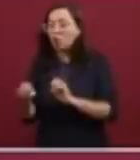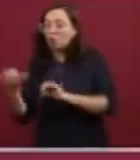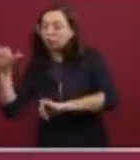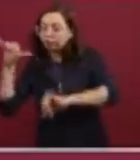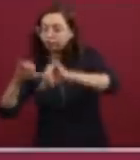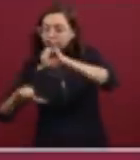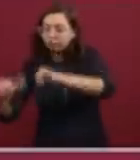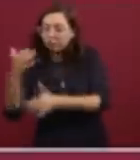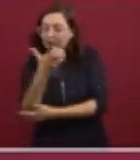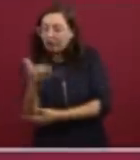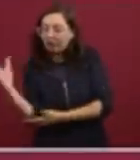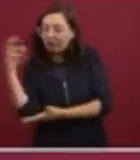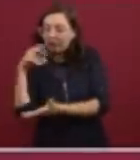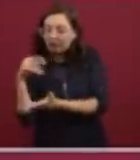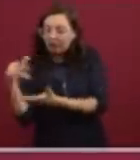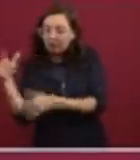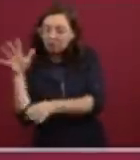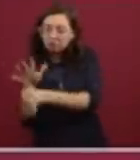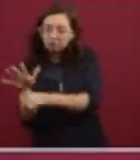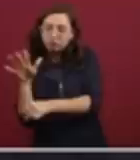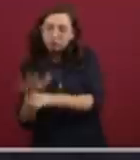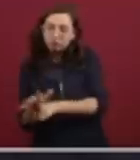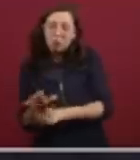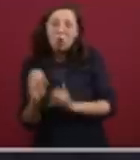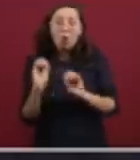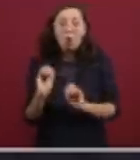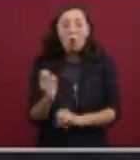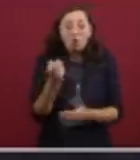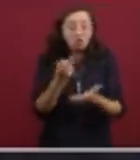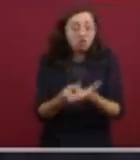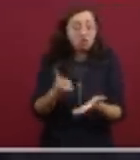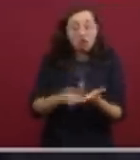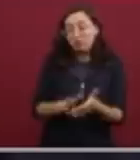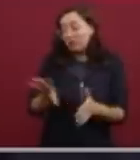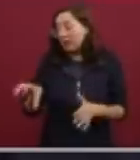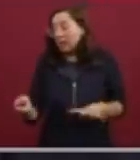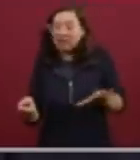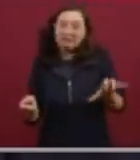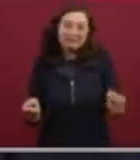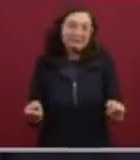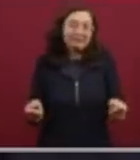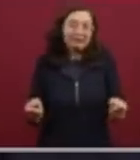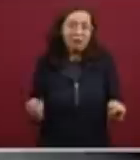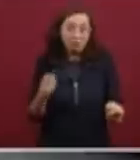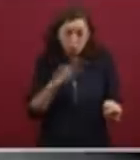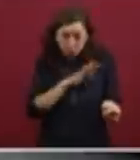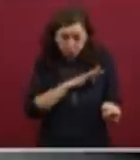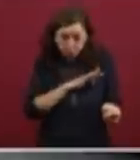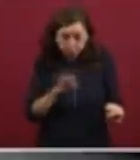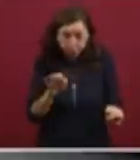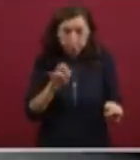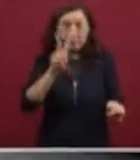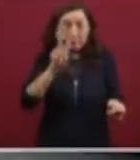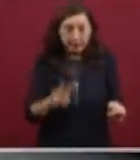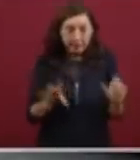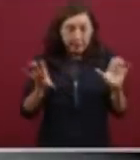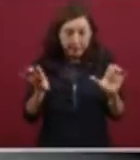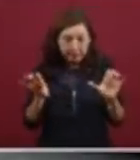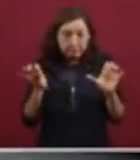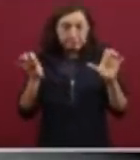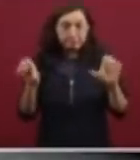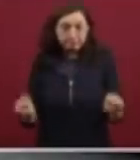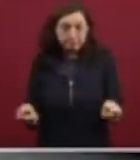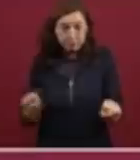fertilizantes? O las dos cosas, que eso es lo ideal. Pero a ver, ¿tenemos posibilidad de